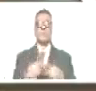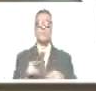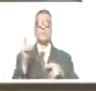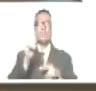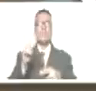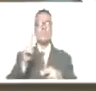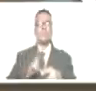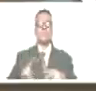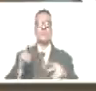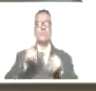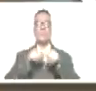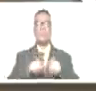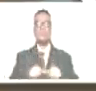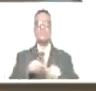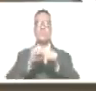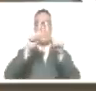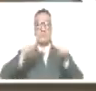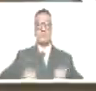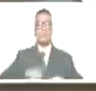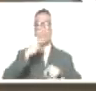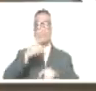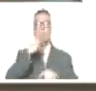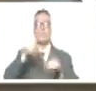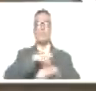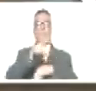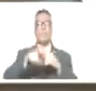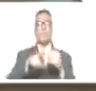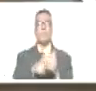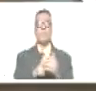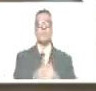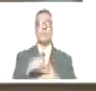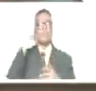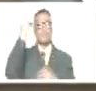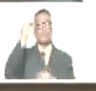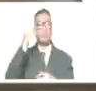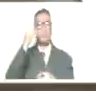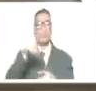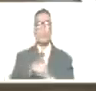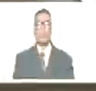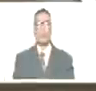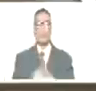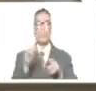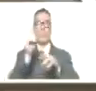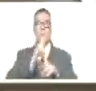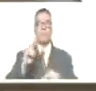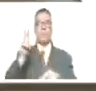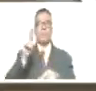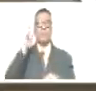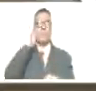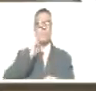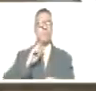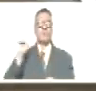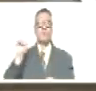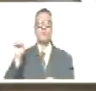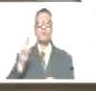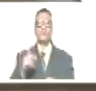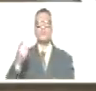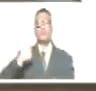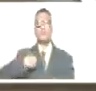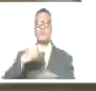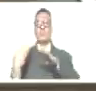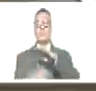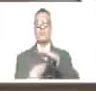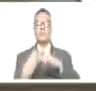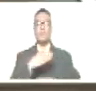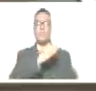vigencia del sistema político en general. Considerando que la República Bolivariana de Venezuela tiene como base moral de